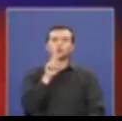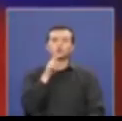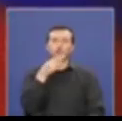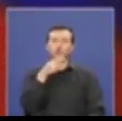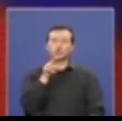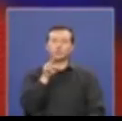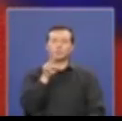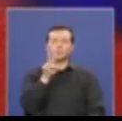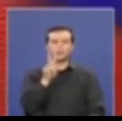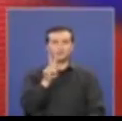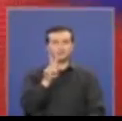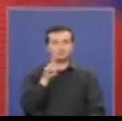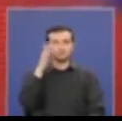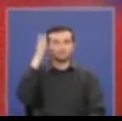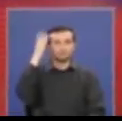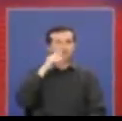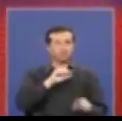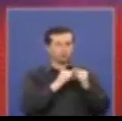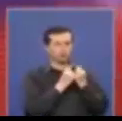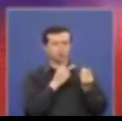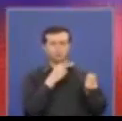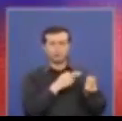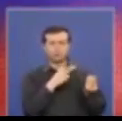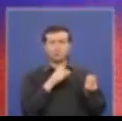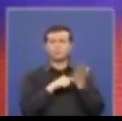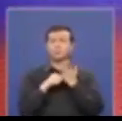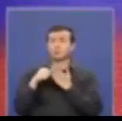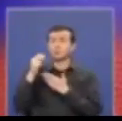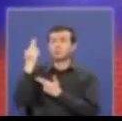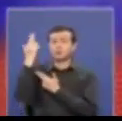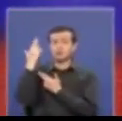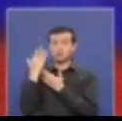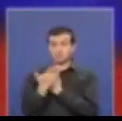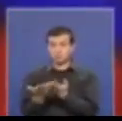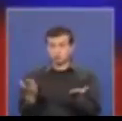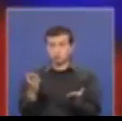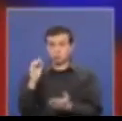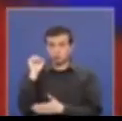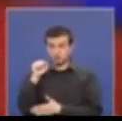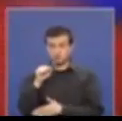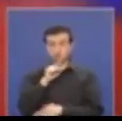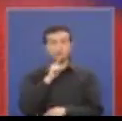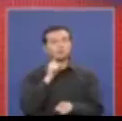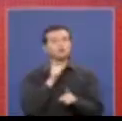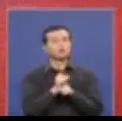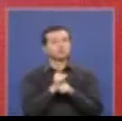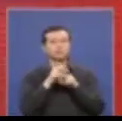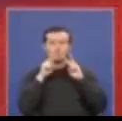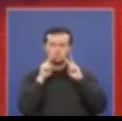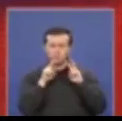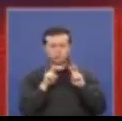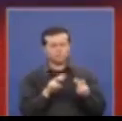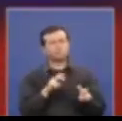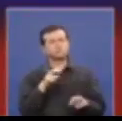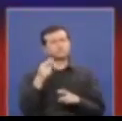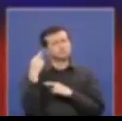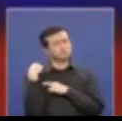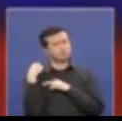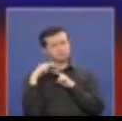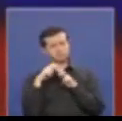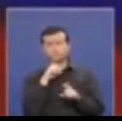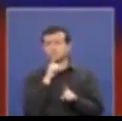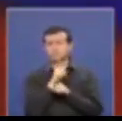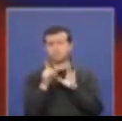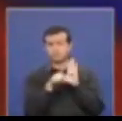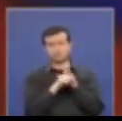de siempre hacían escándalo, no sé si está aquí nuestro ministro de Defensa, nosotros seguíamos investigando responsablemente, de